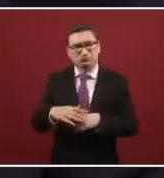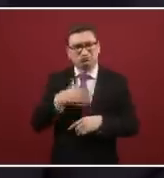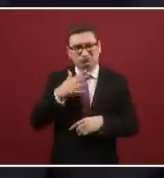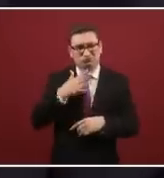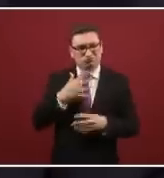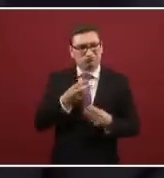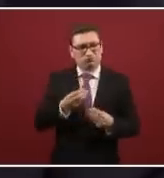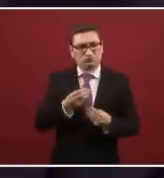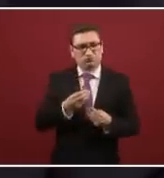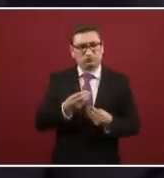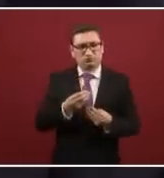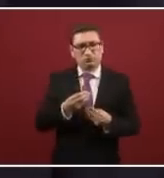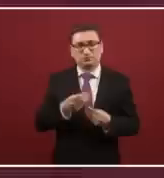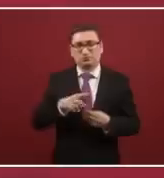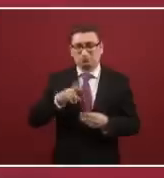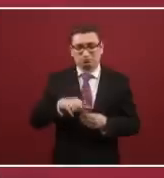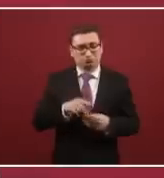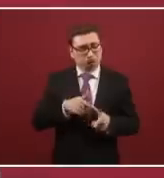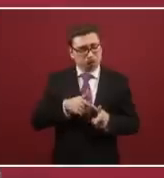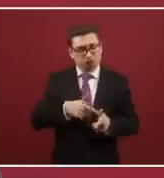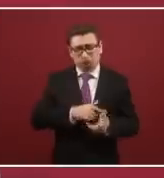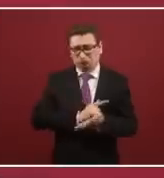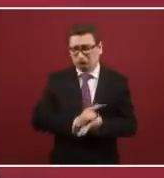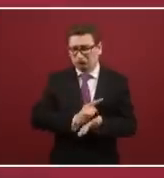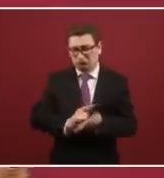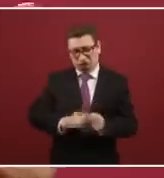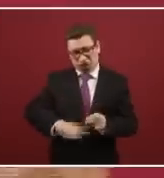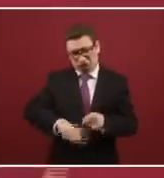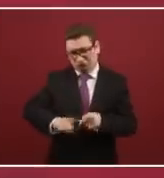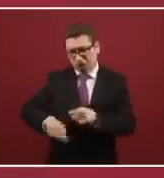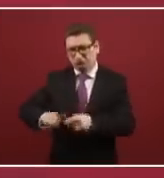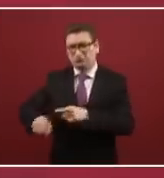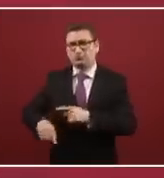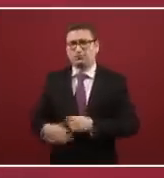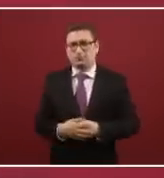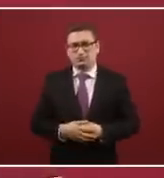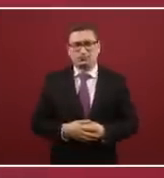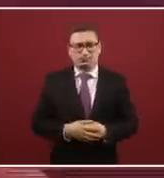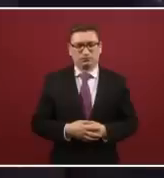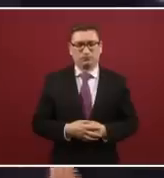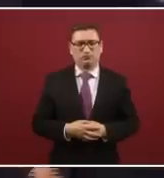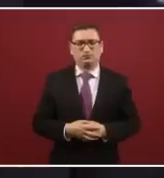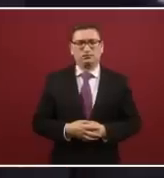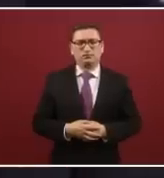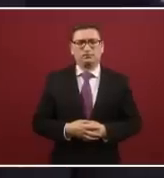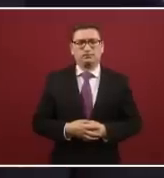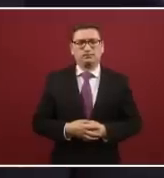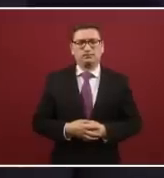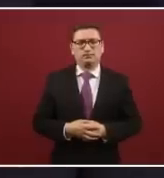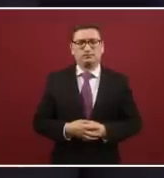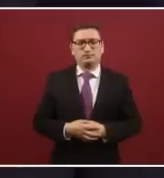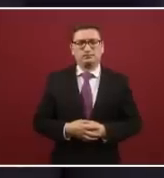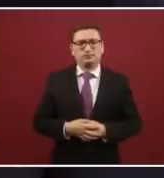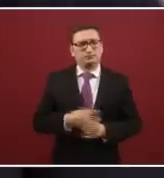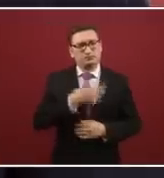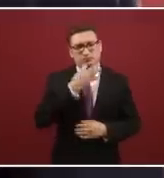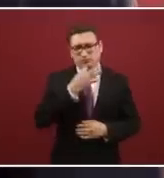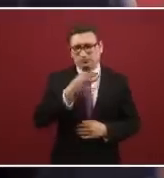termina la limpia. Y sí quiero que les